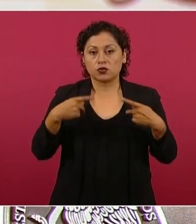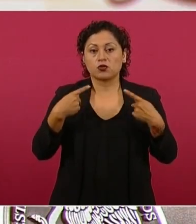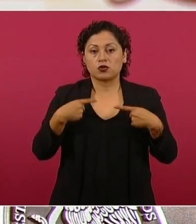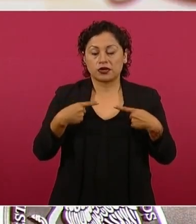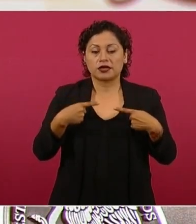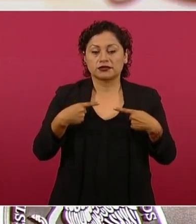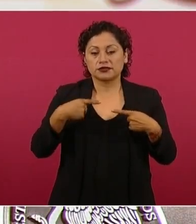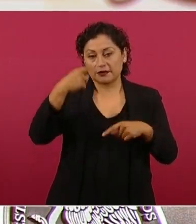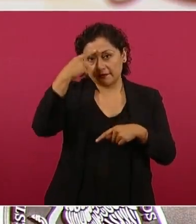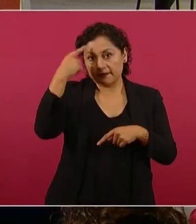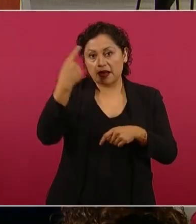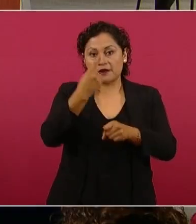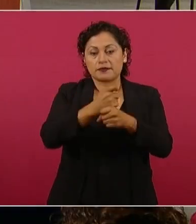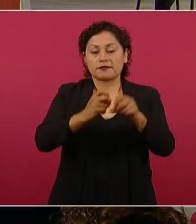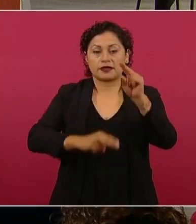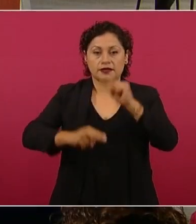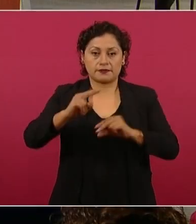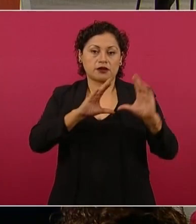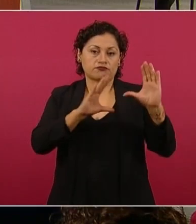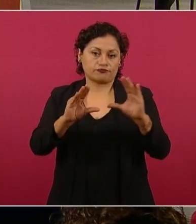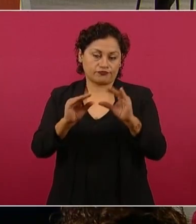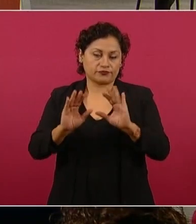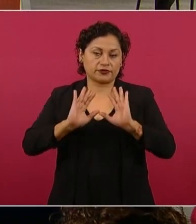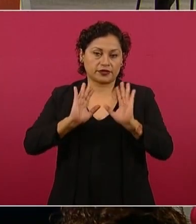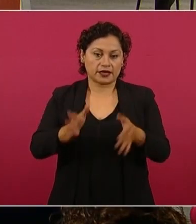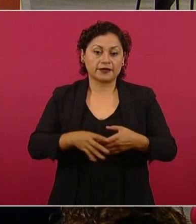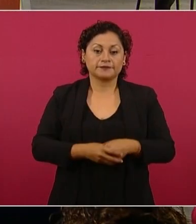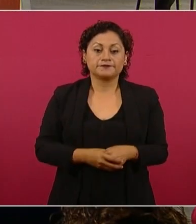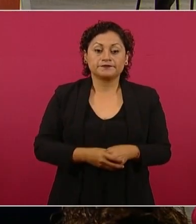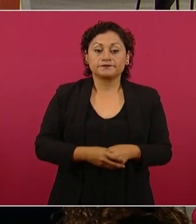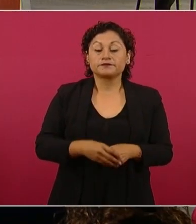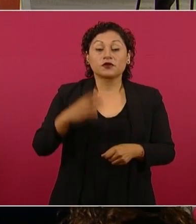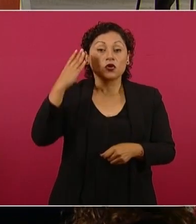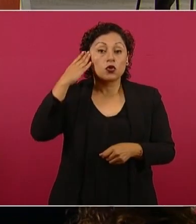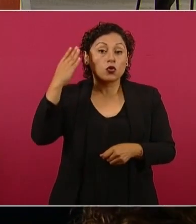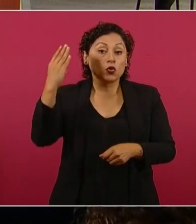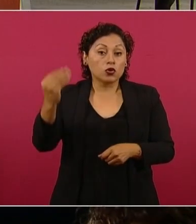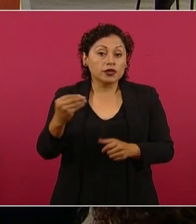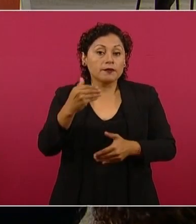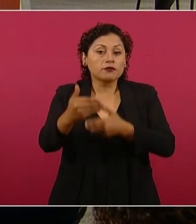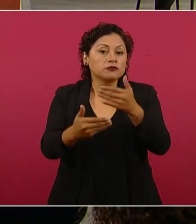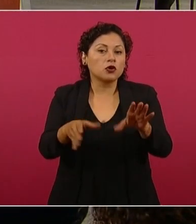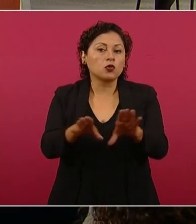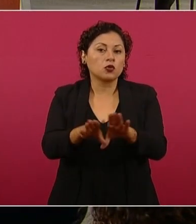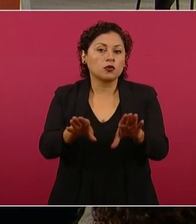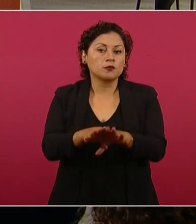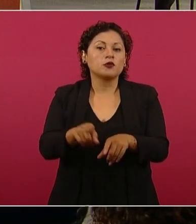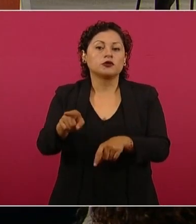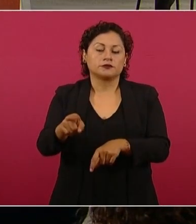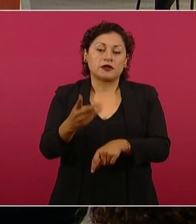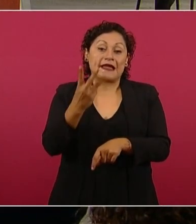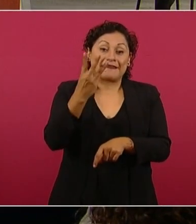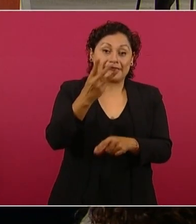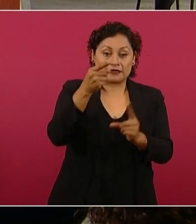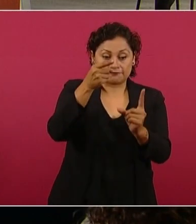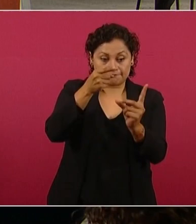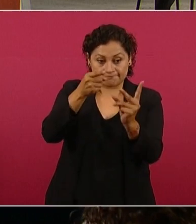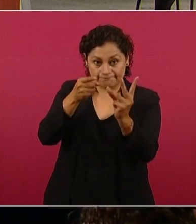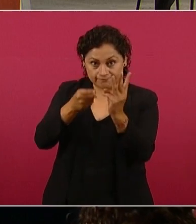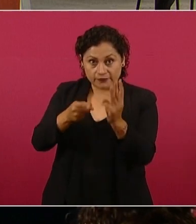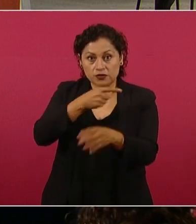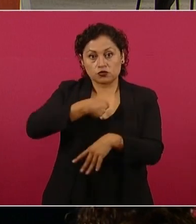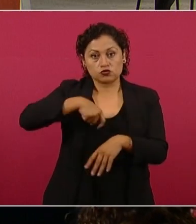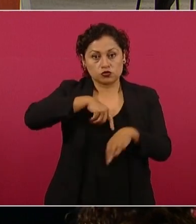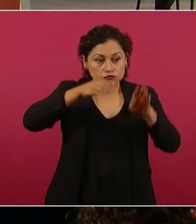nivel. Finalmente, en el caso de Colima, algunos avances generales. En 3 frentes donde estamos trabajando